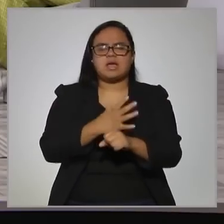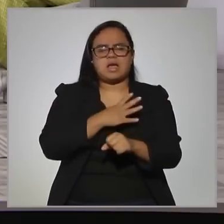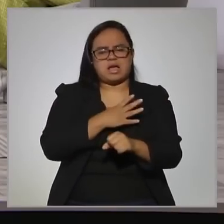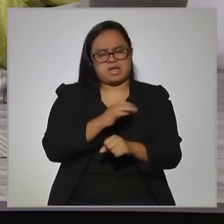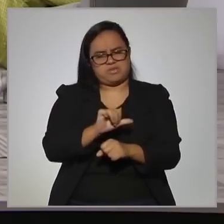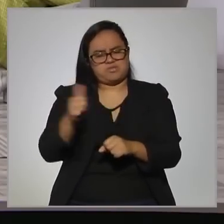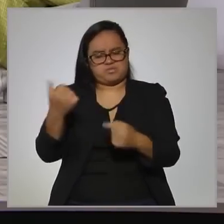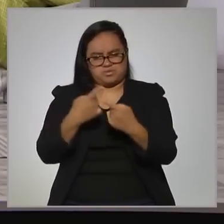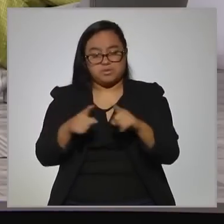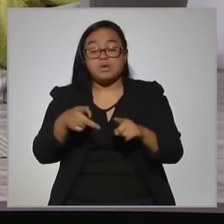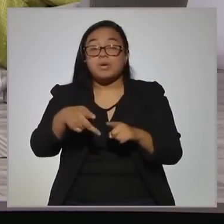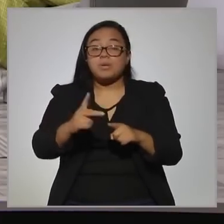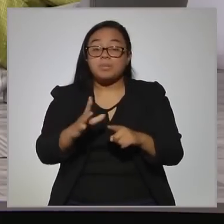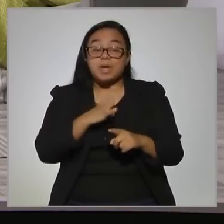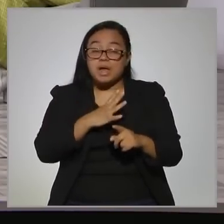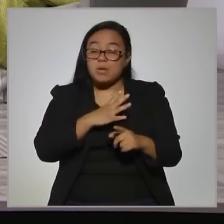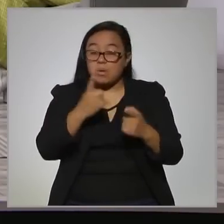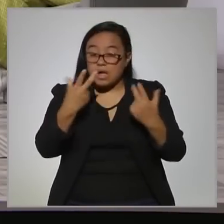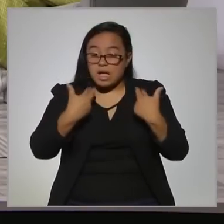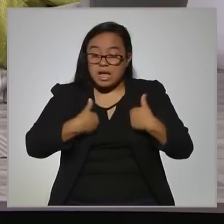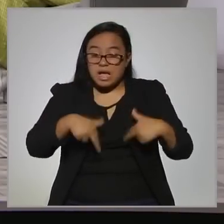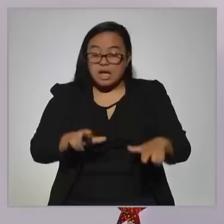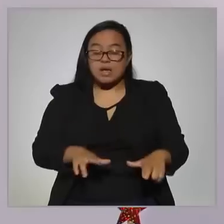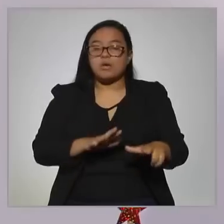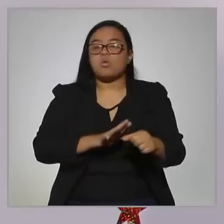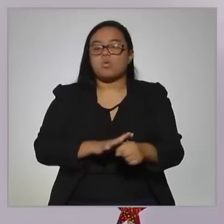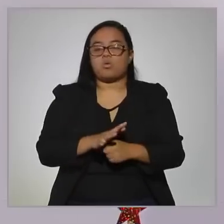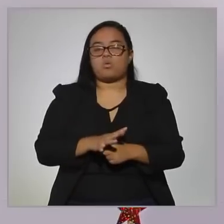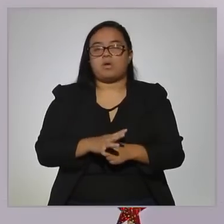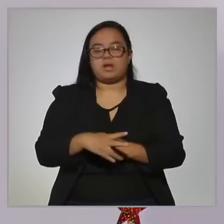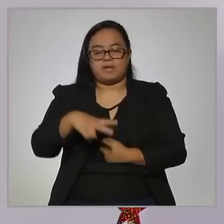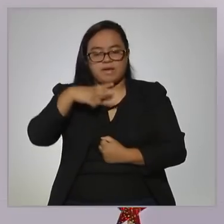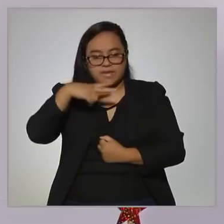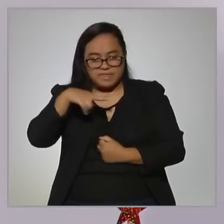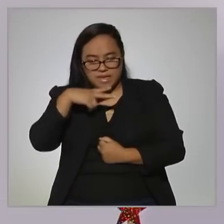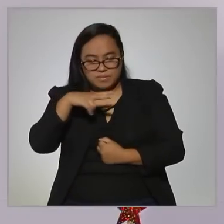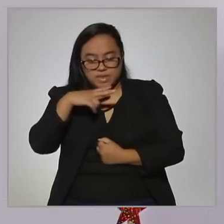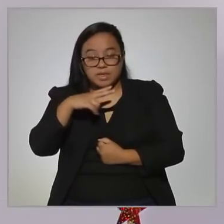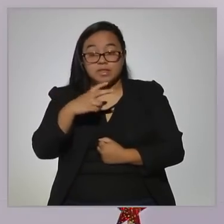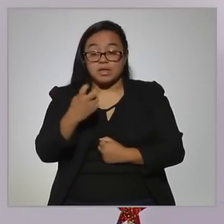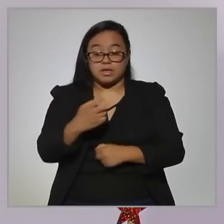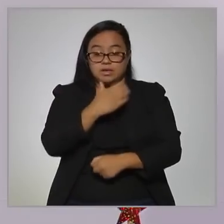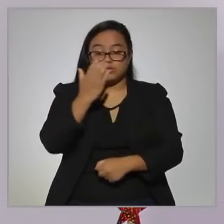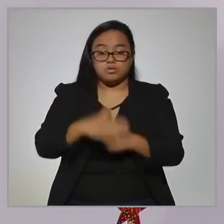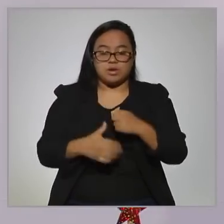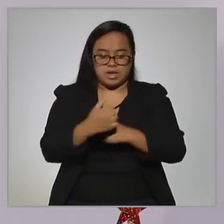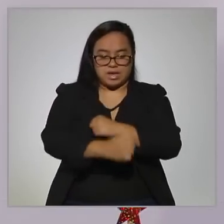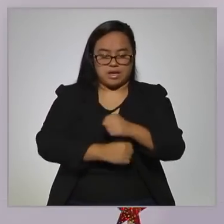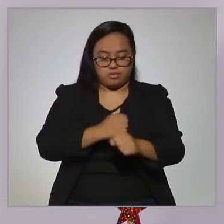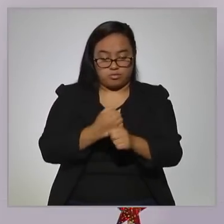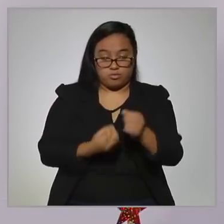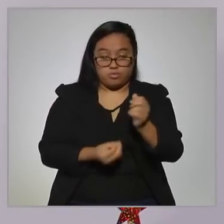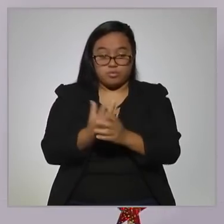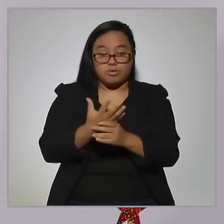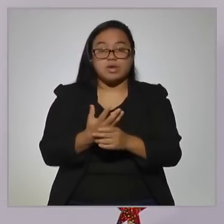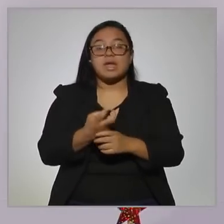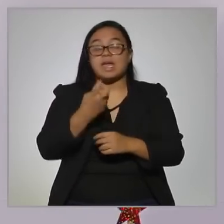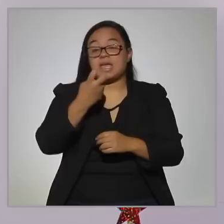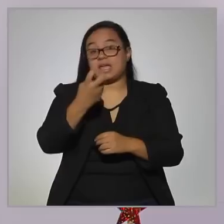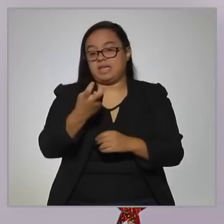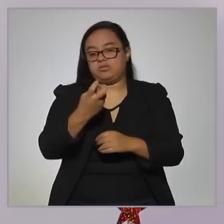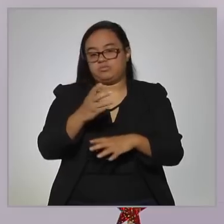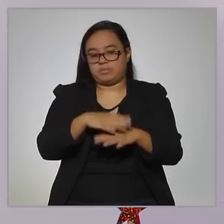pero tan representativas como es precisamente la Navidad, que concluye con el Año Nuevo, yo creo que son las